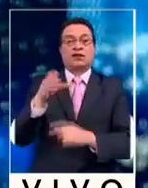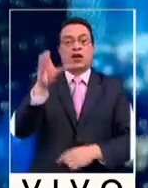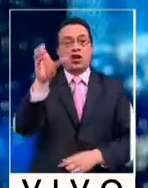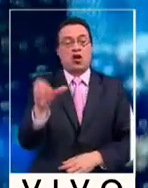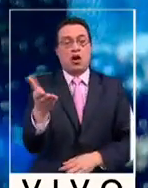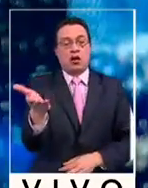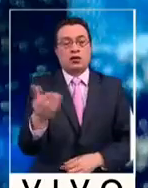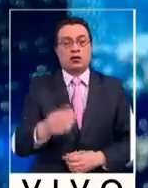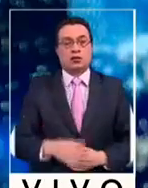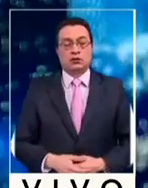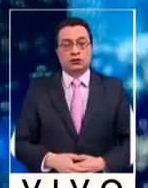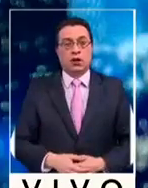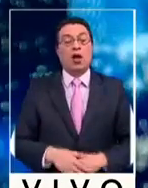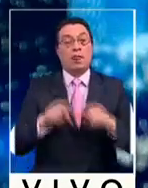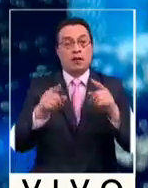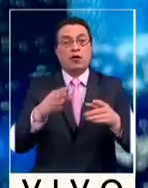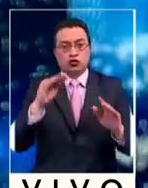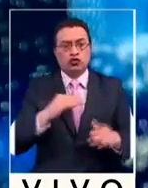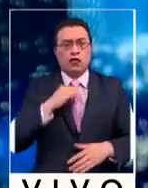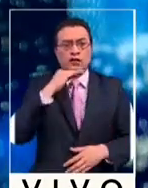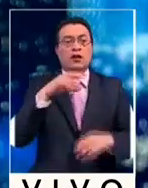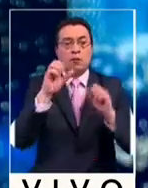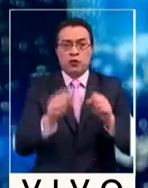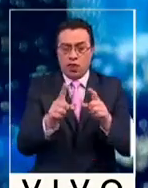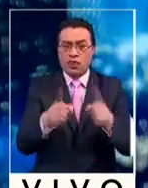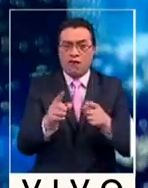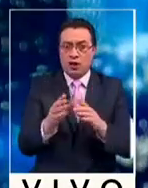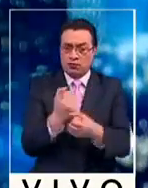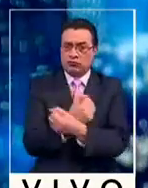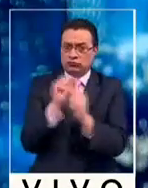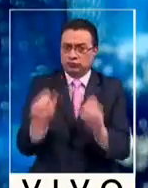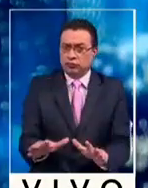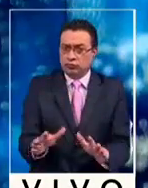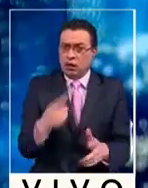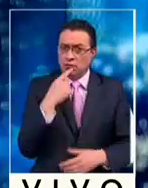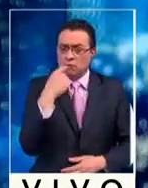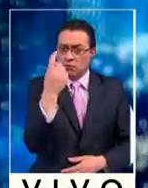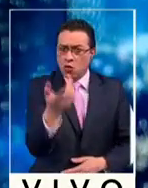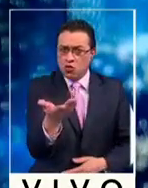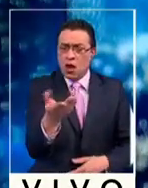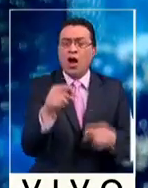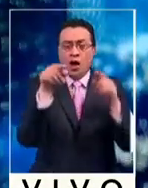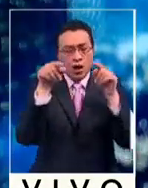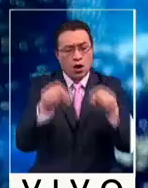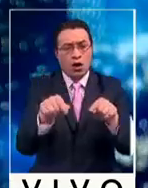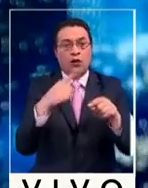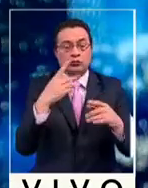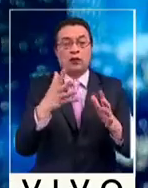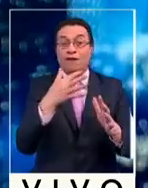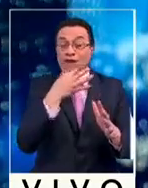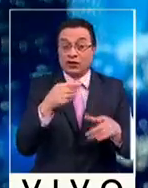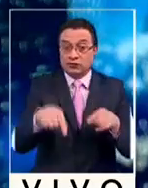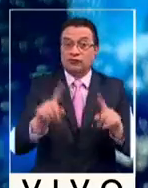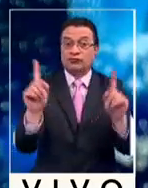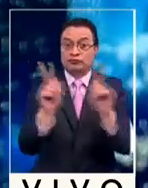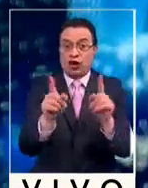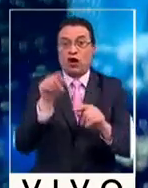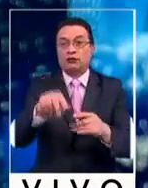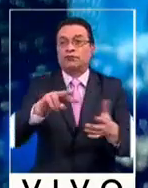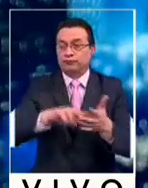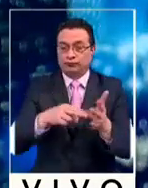testimonios. ¿Son argumentos suficientes para que dé un paso al costado? El problema es que su reemplazo hoy no es un tema sencillo. La trama de